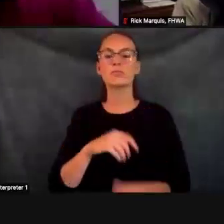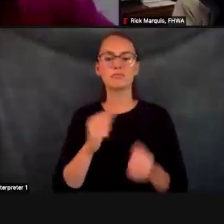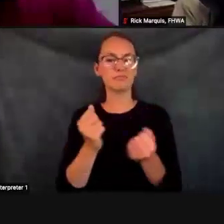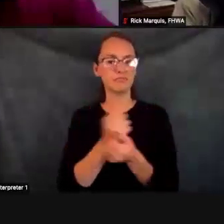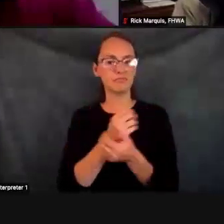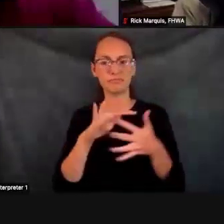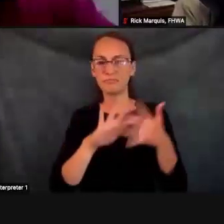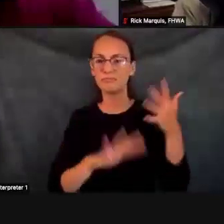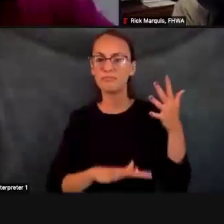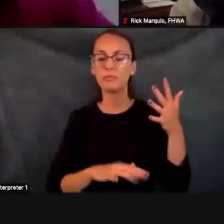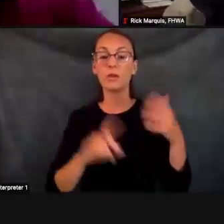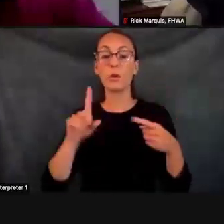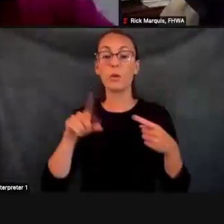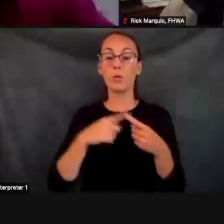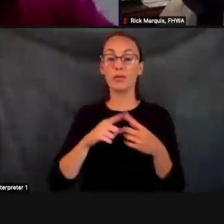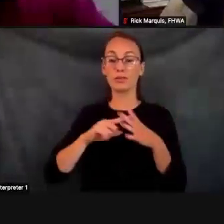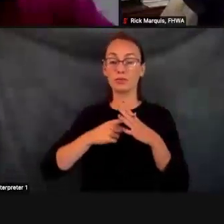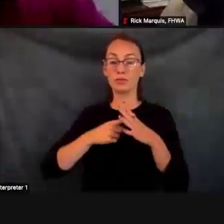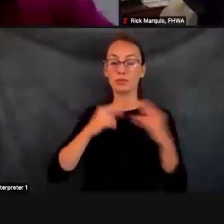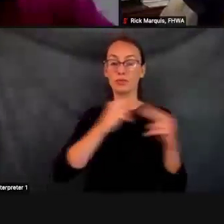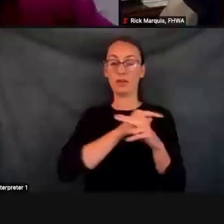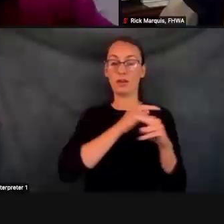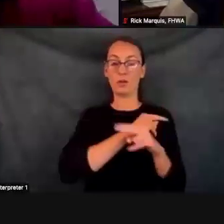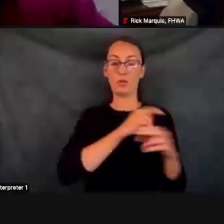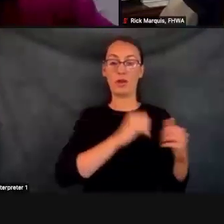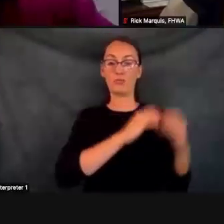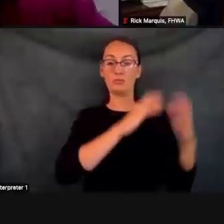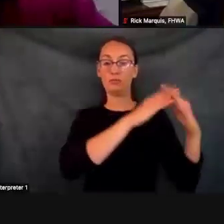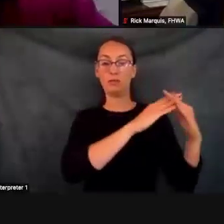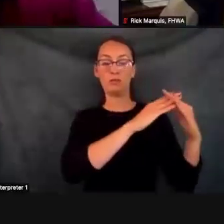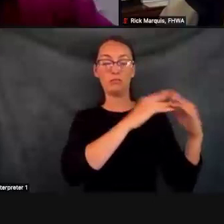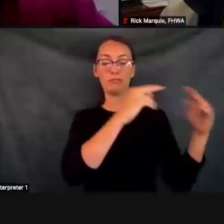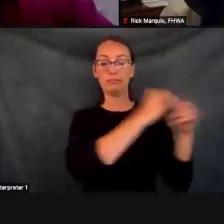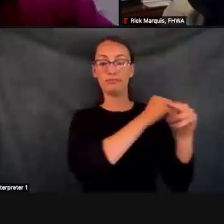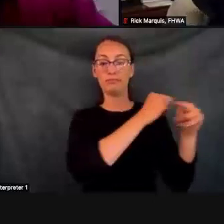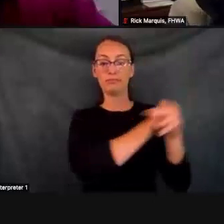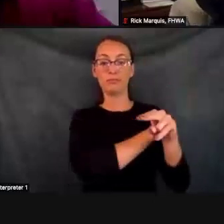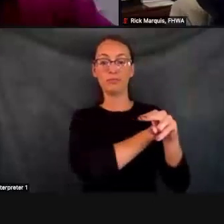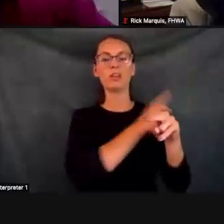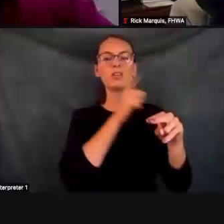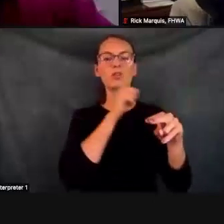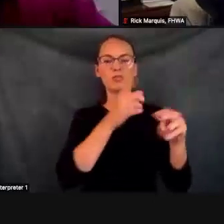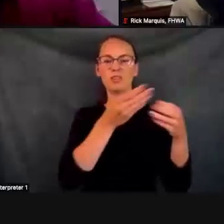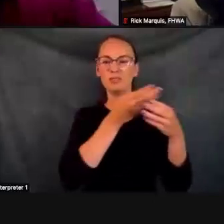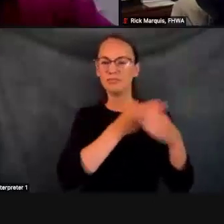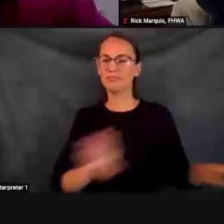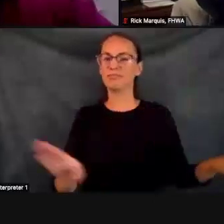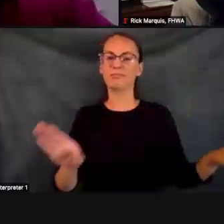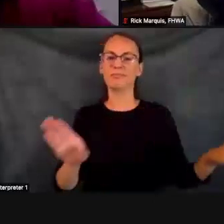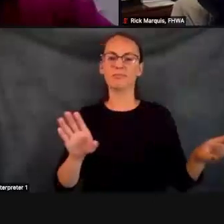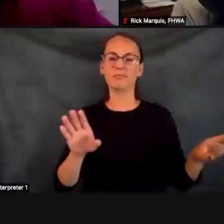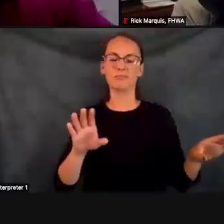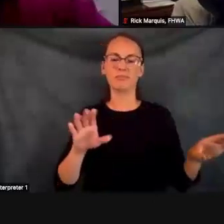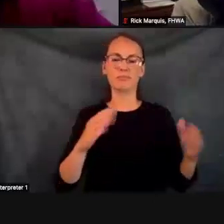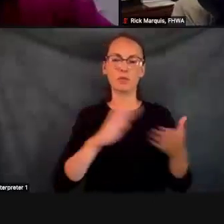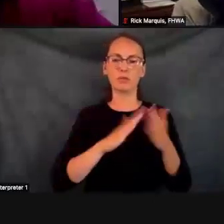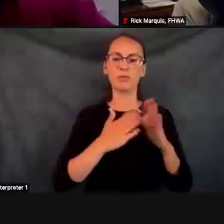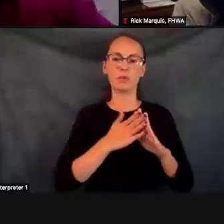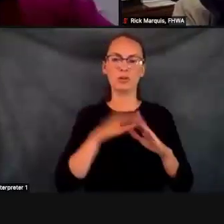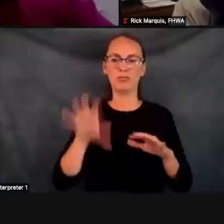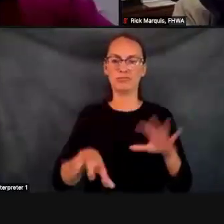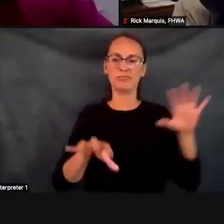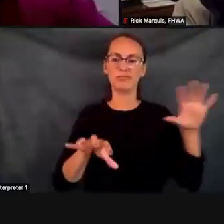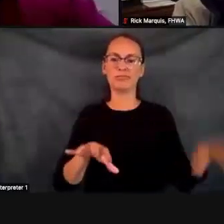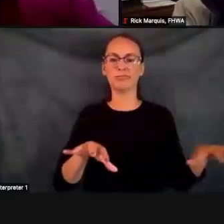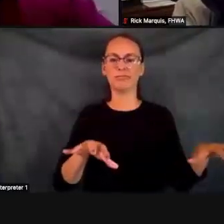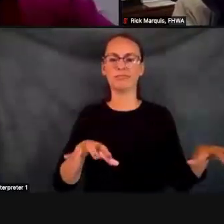para no repetir los efectos adversos que sucedieron cuando construyeron la autopista por primera